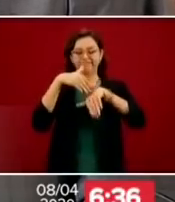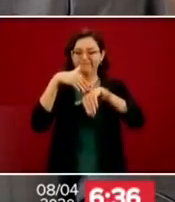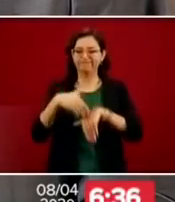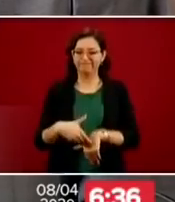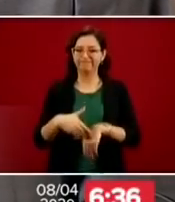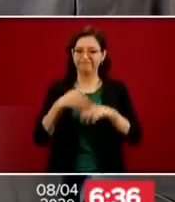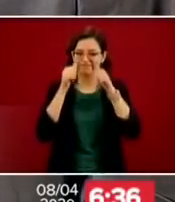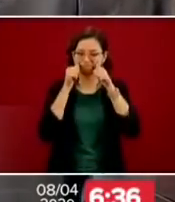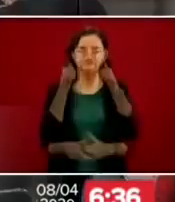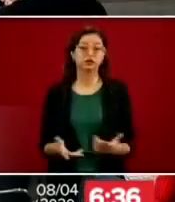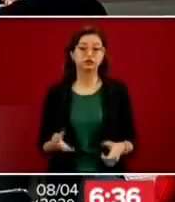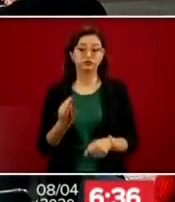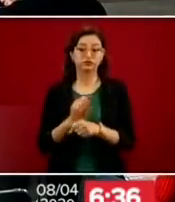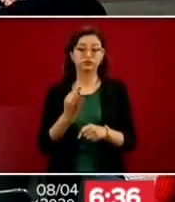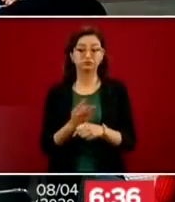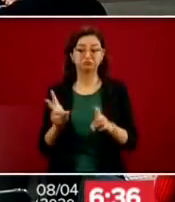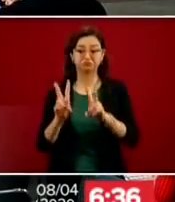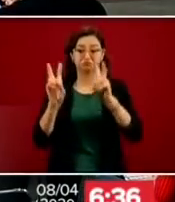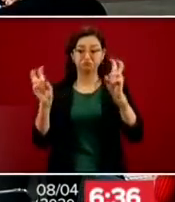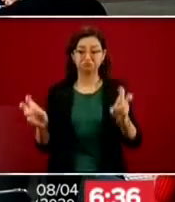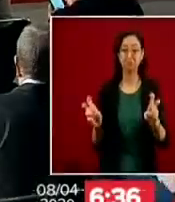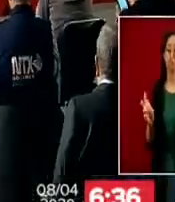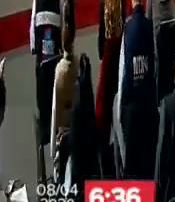número de contagios. Lo dijo de esta forma.